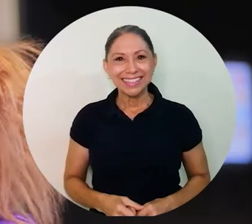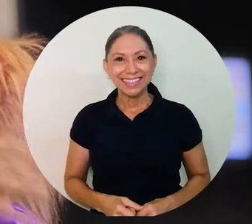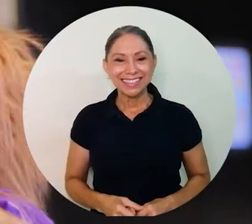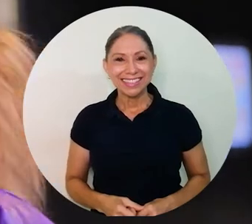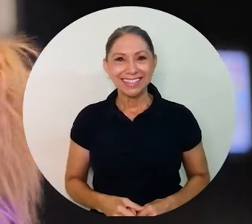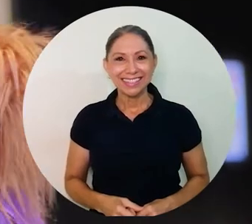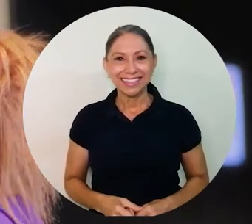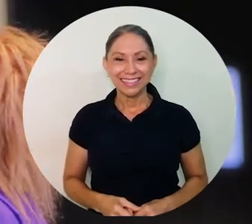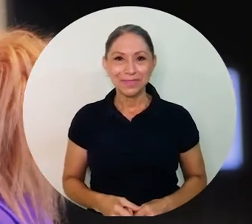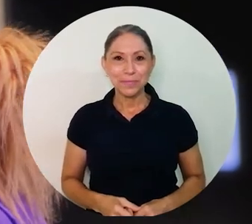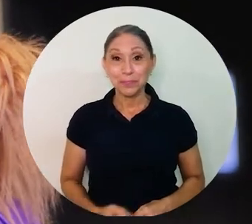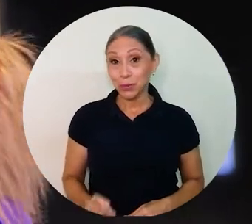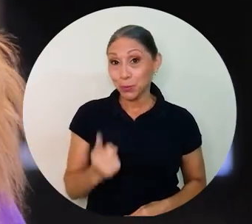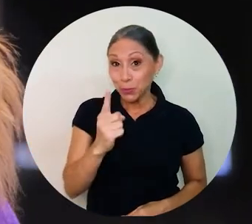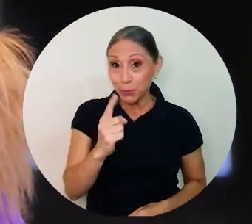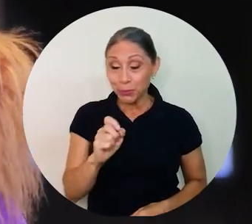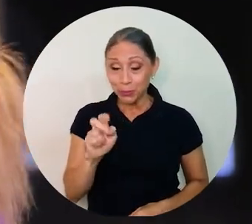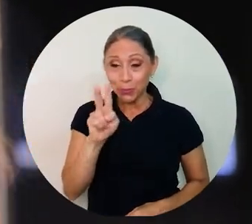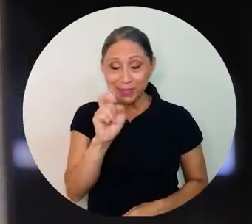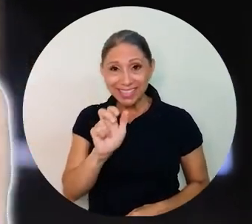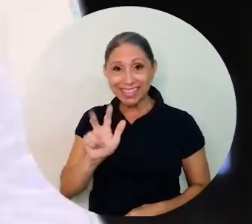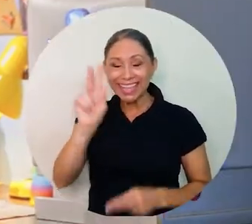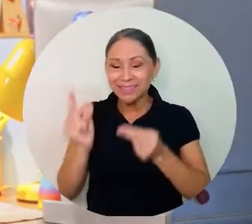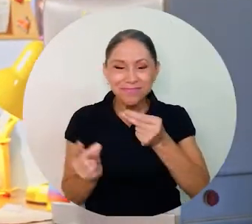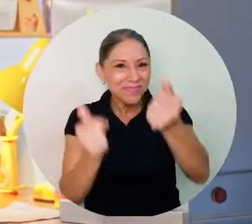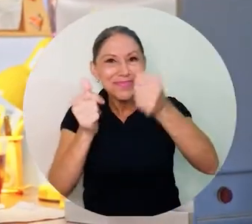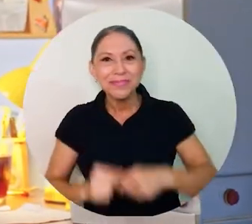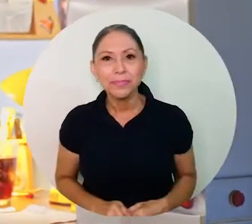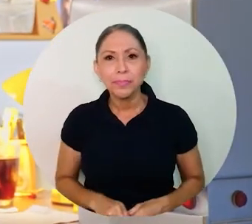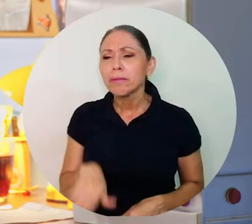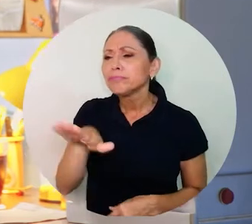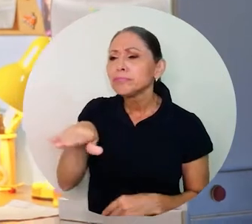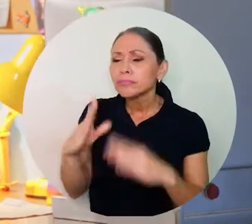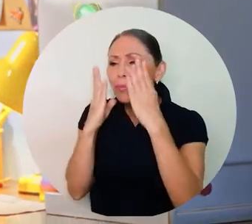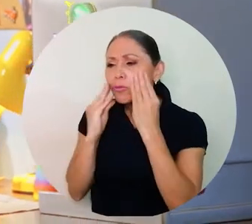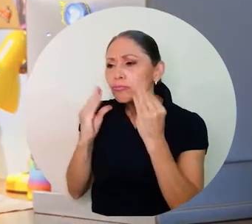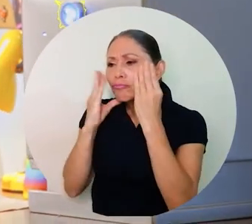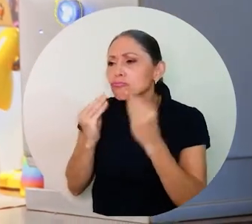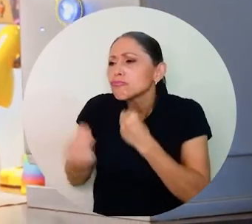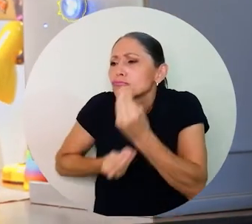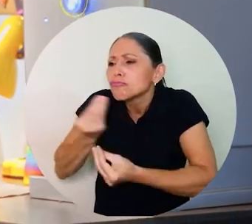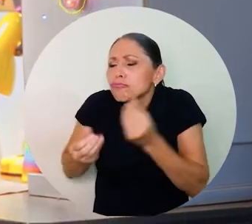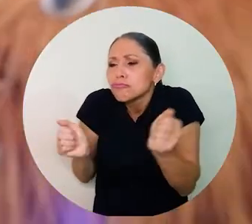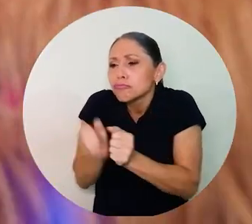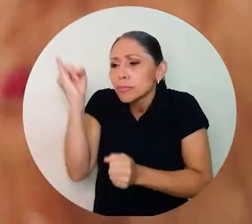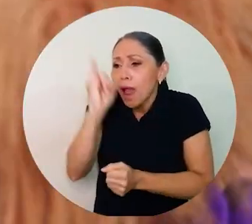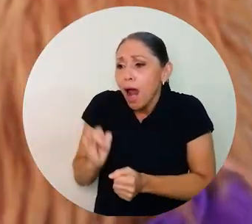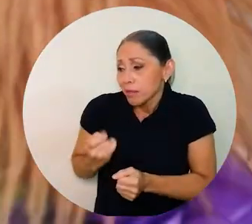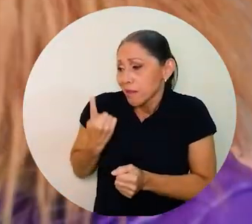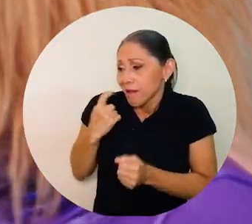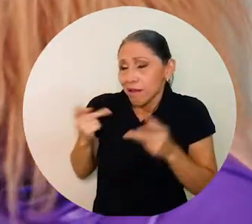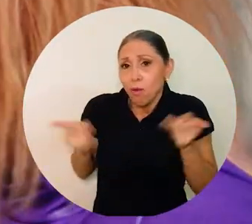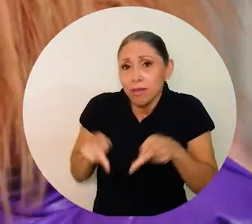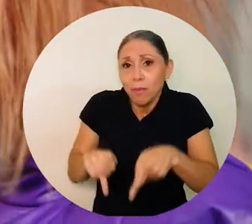casa. Uno, dos y tres. Rimi, ¿cómo te fue con el arte